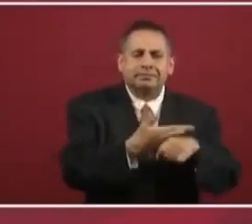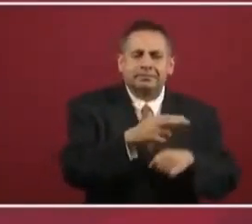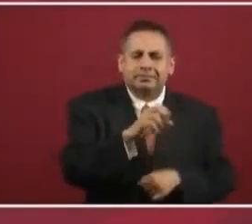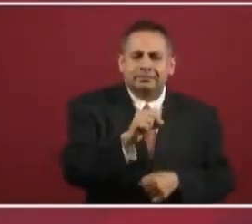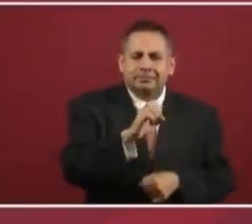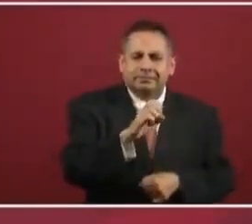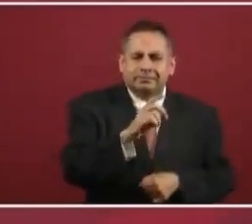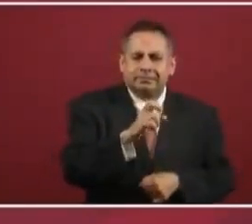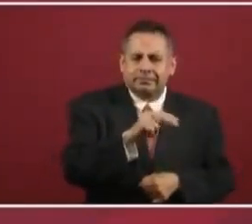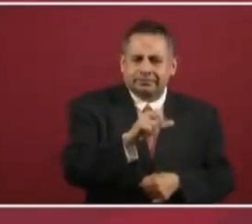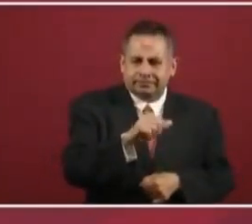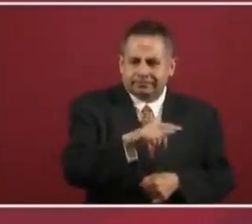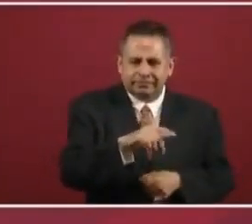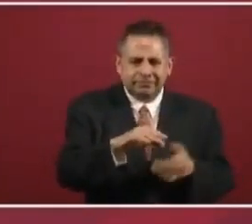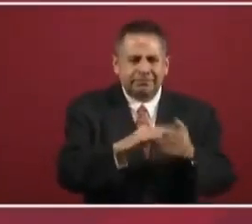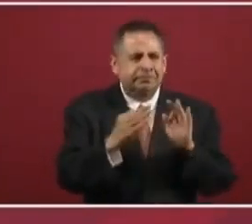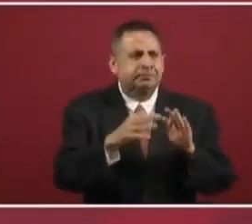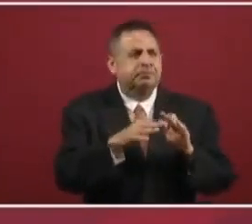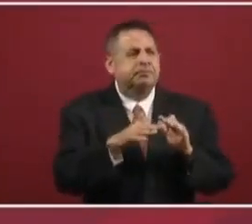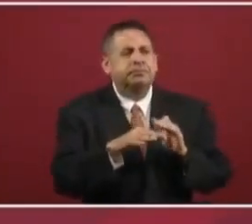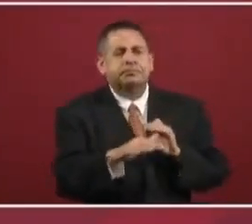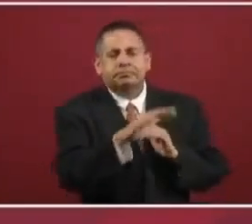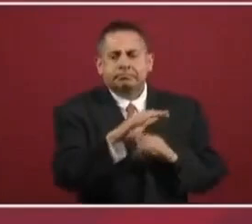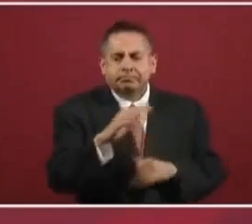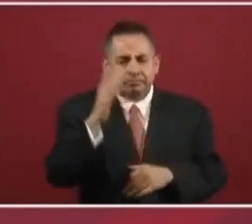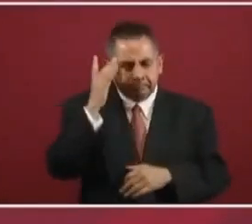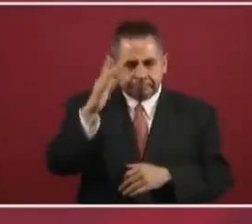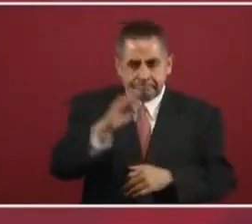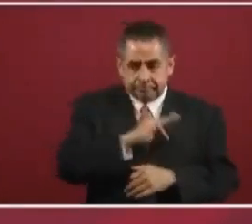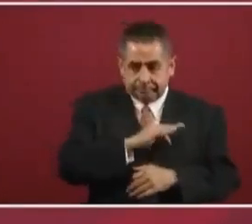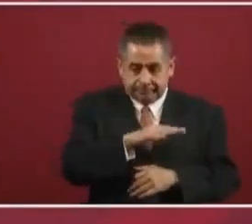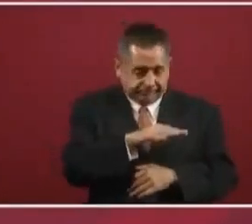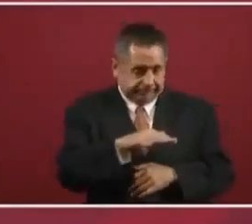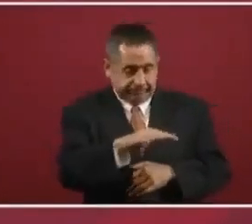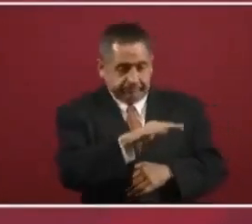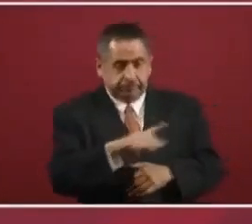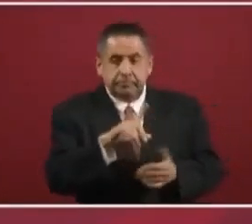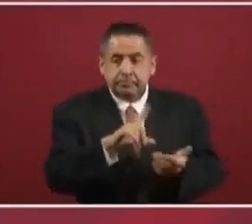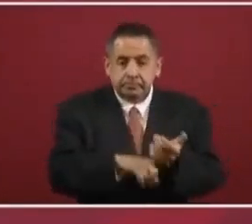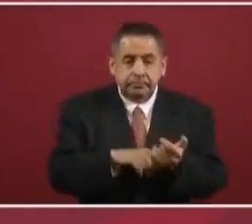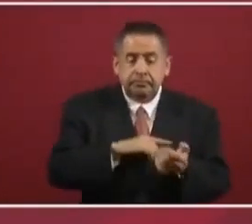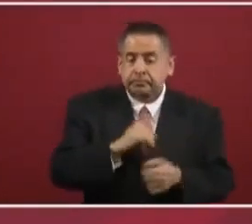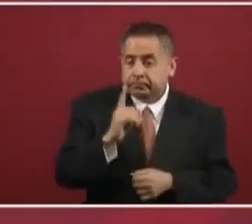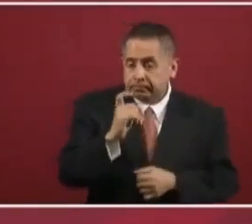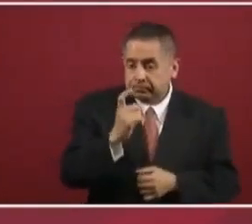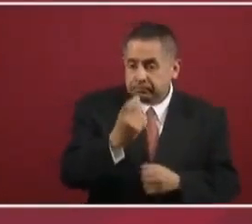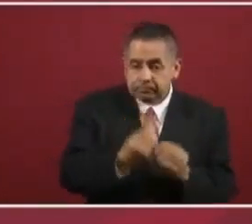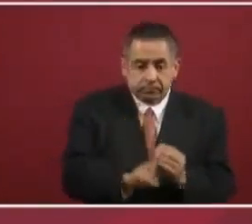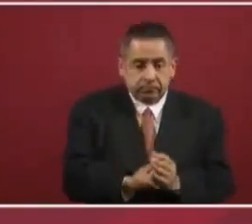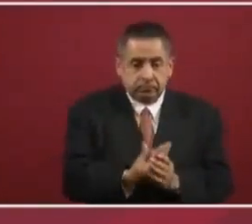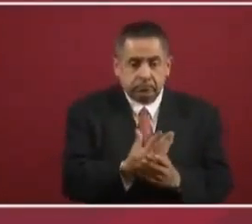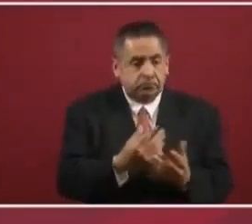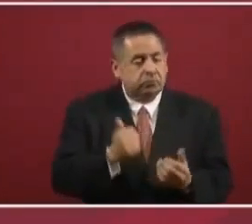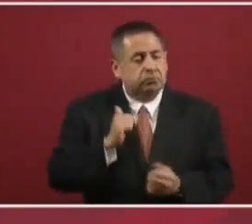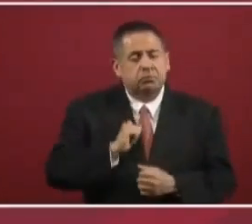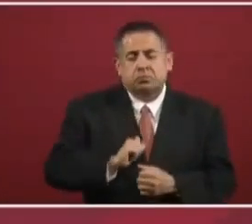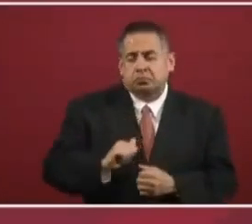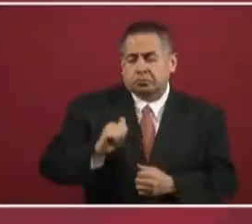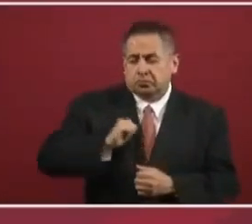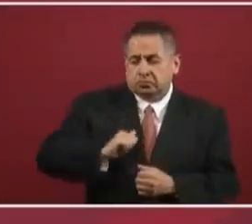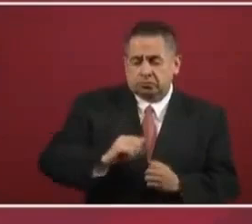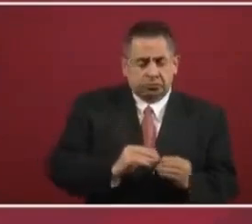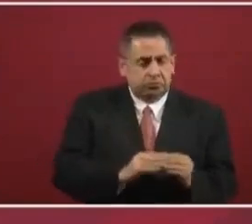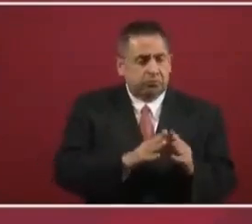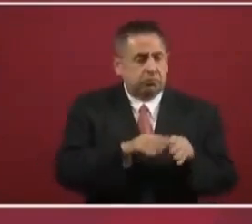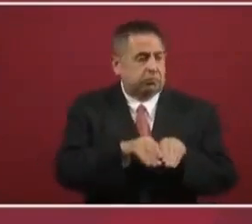defensa por Santa Fe ahí hay un manantial histórico